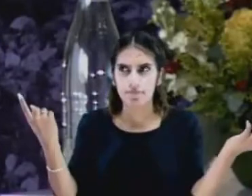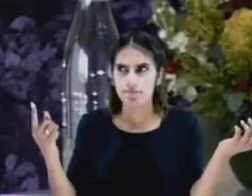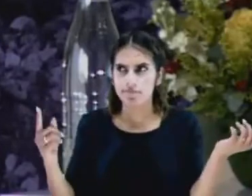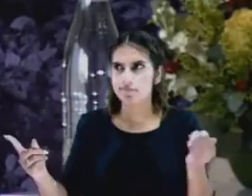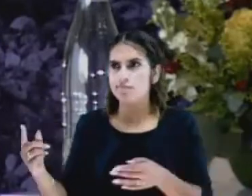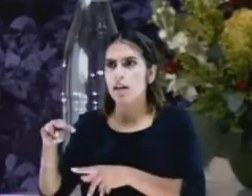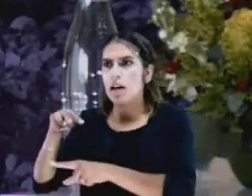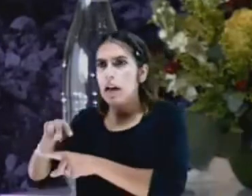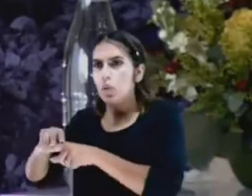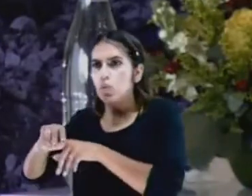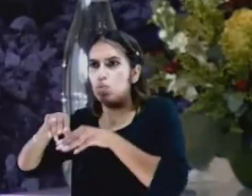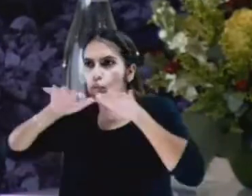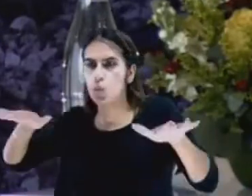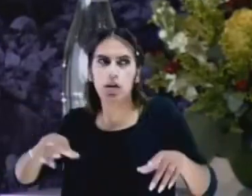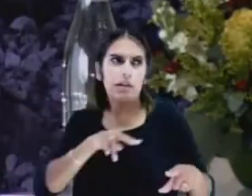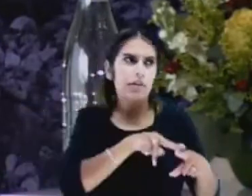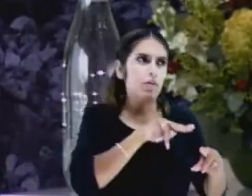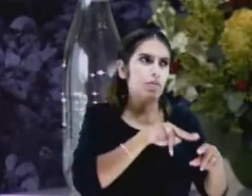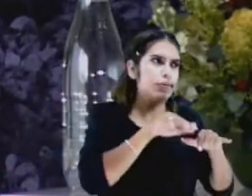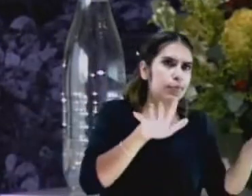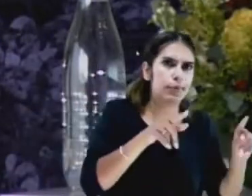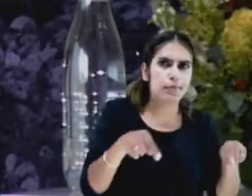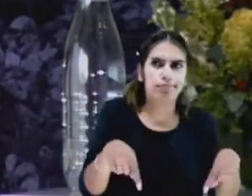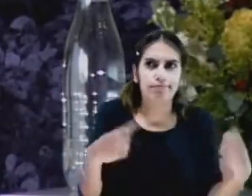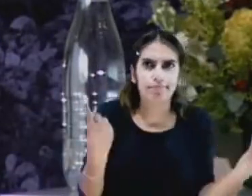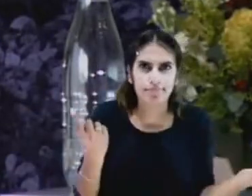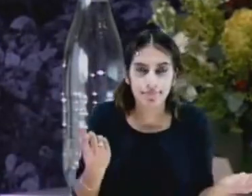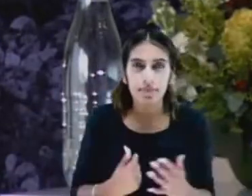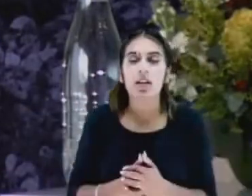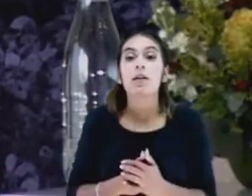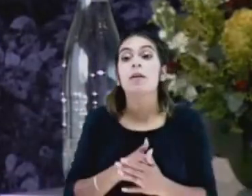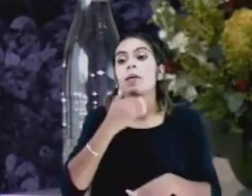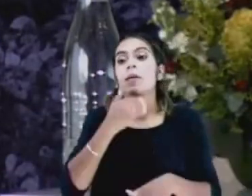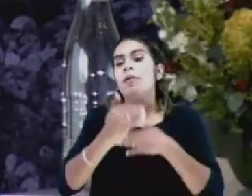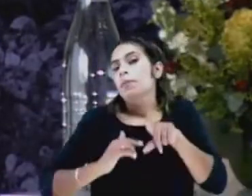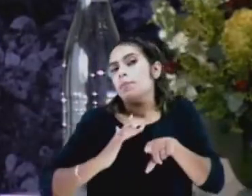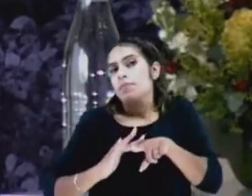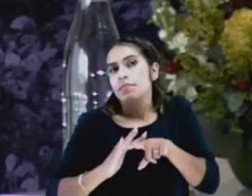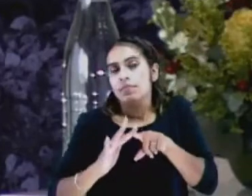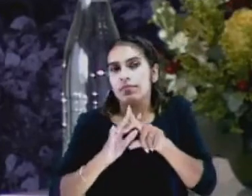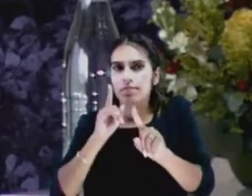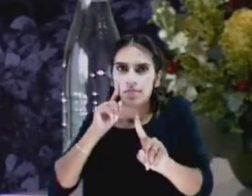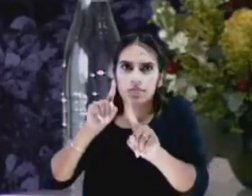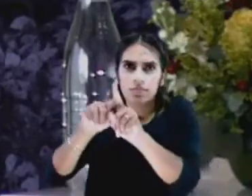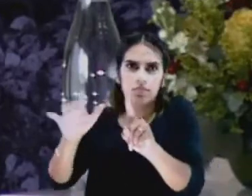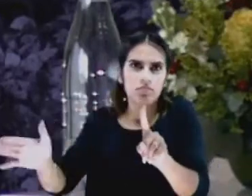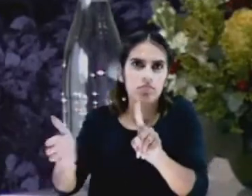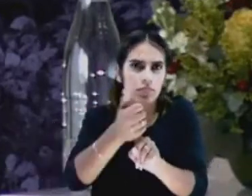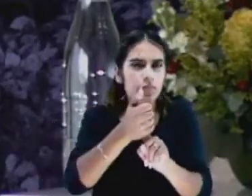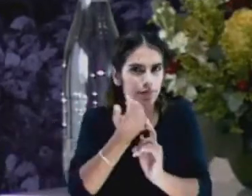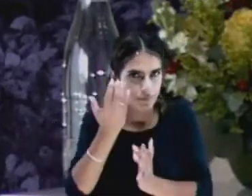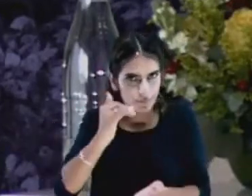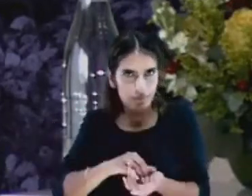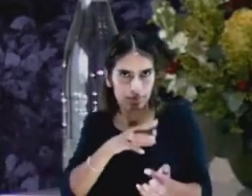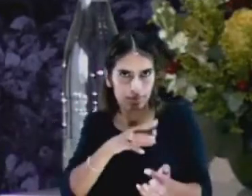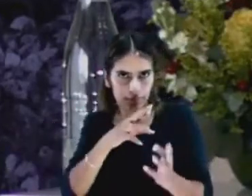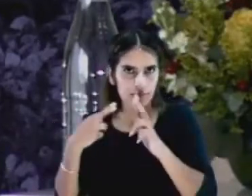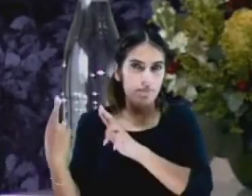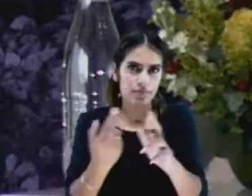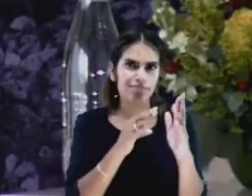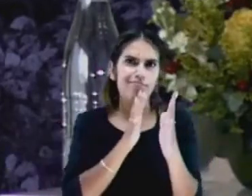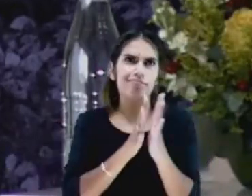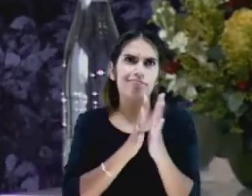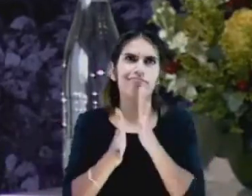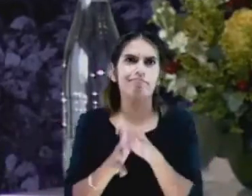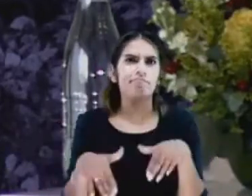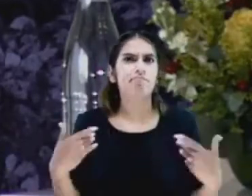el alcance de la intervención repito yo creo que para poder saber qué tanto pueden hacer volvemos a la finalidad ayudar